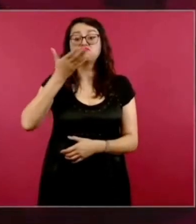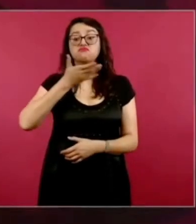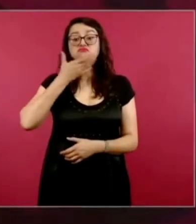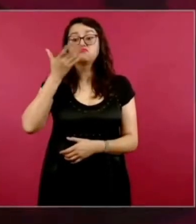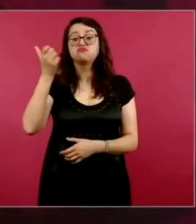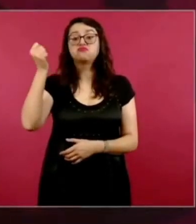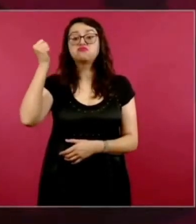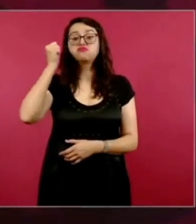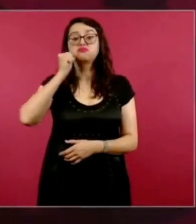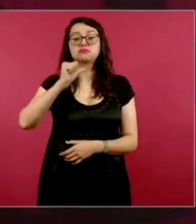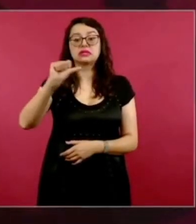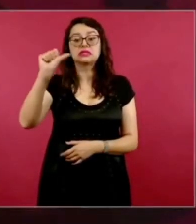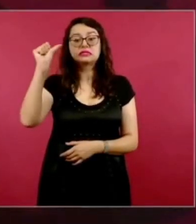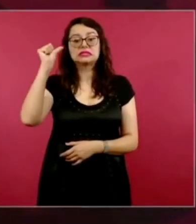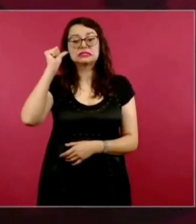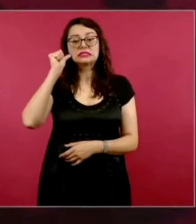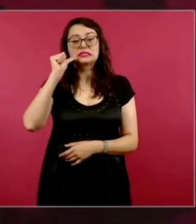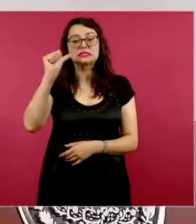siempre